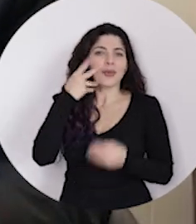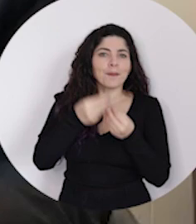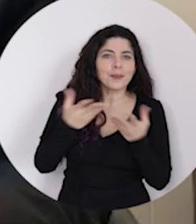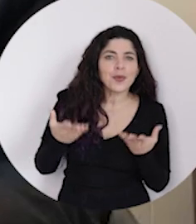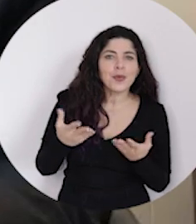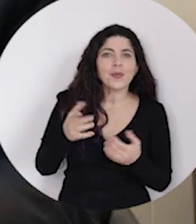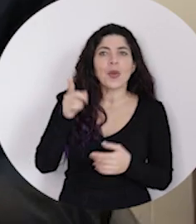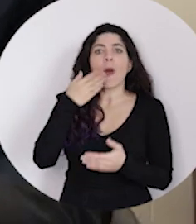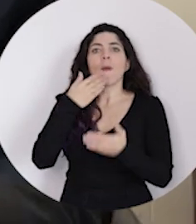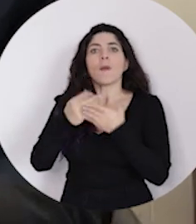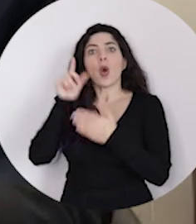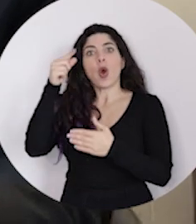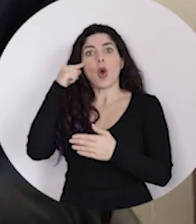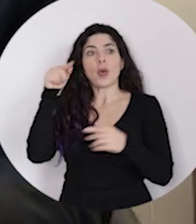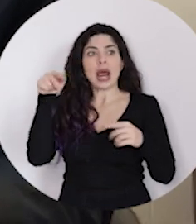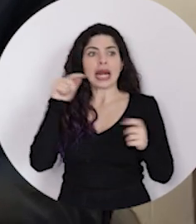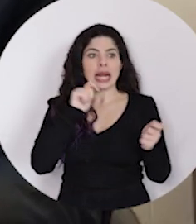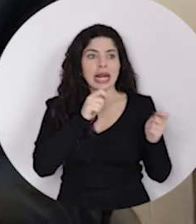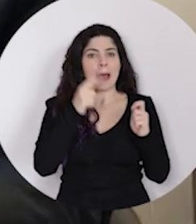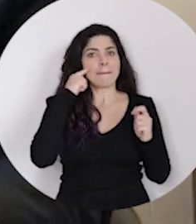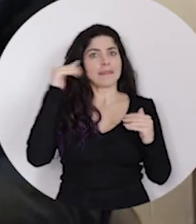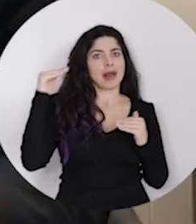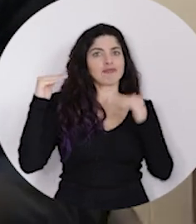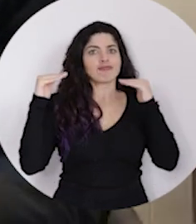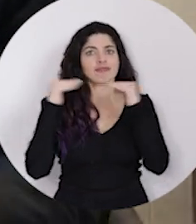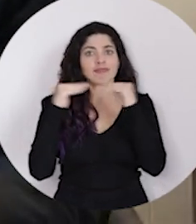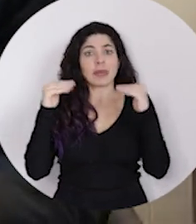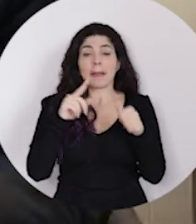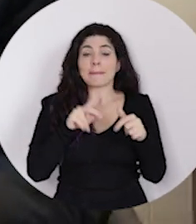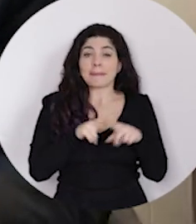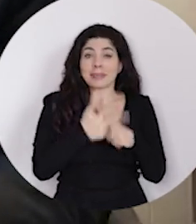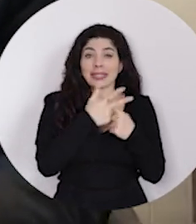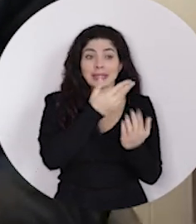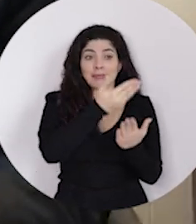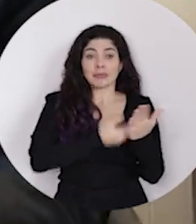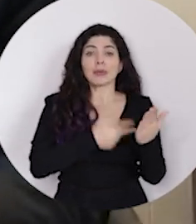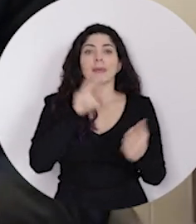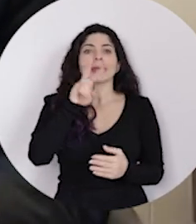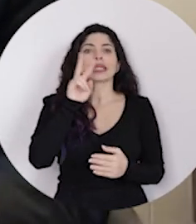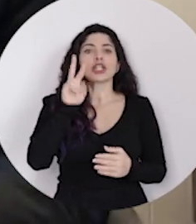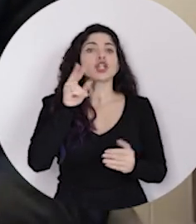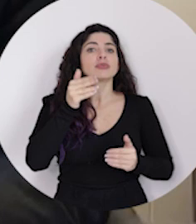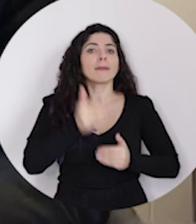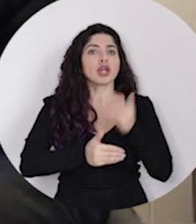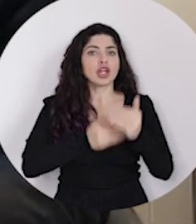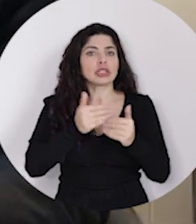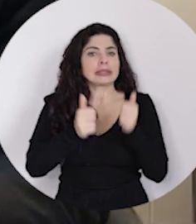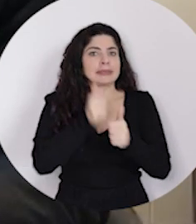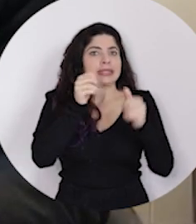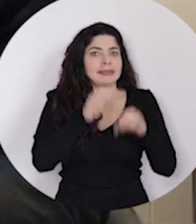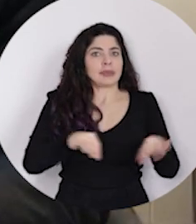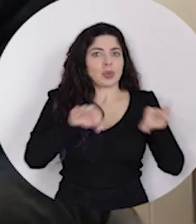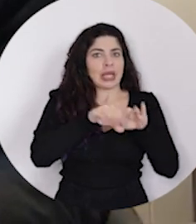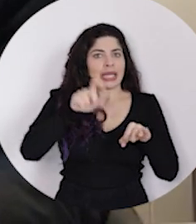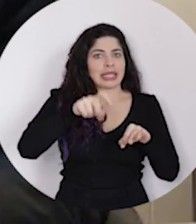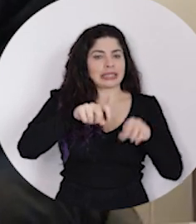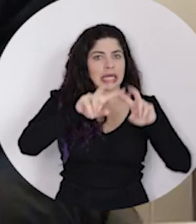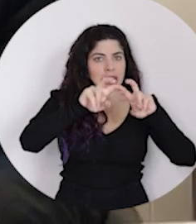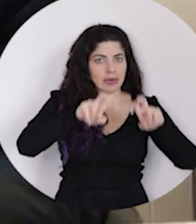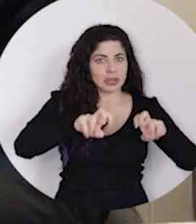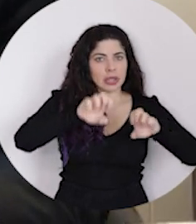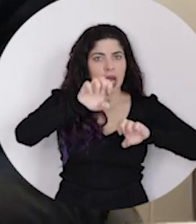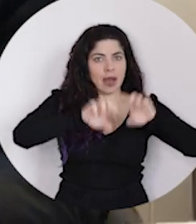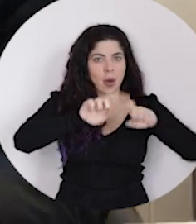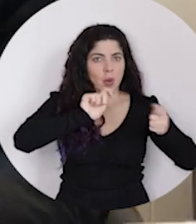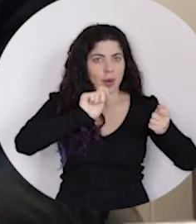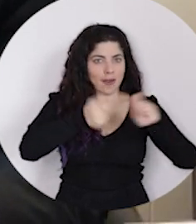de sus políticas públicas y su buena gobernanza. El memorando inicial estableció 22 procesos sustantivos de